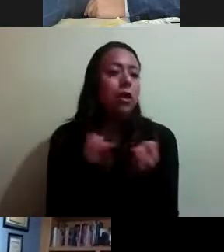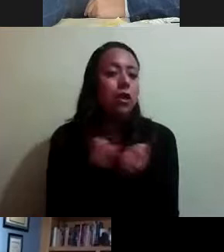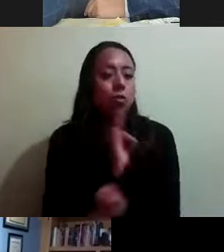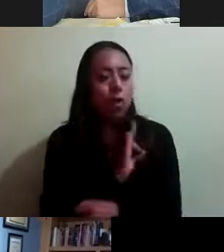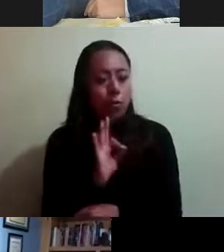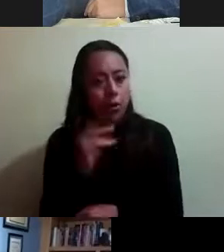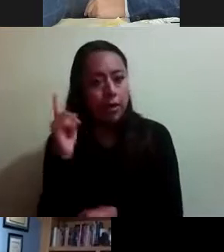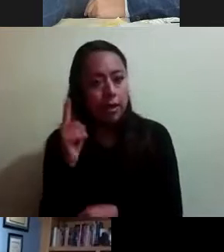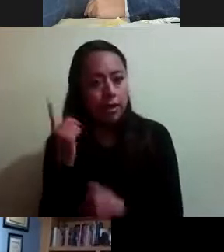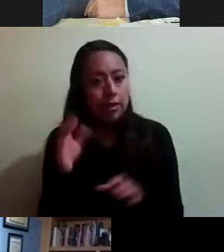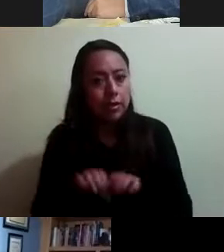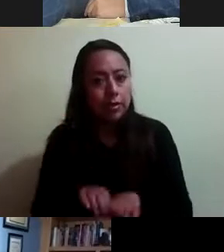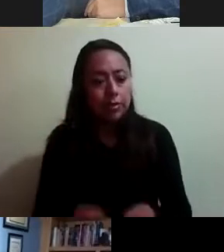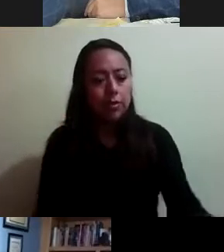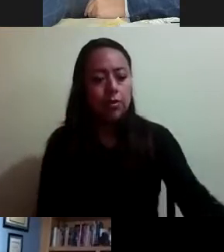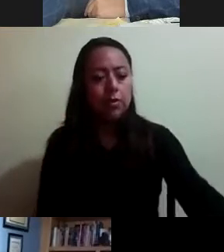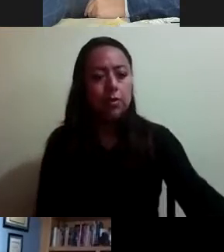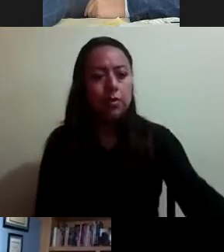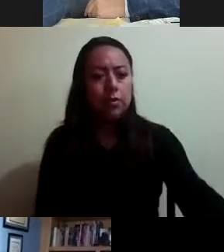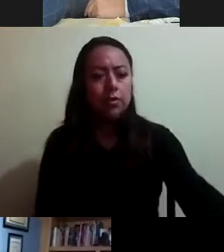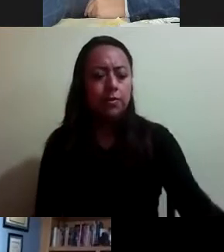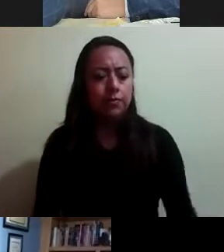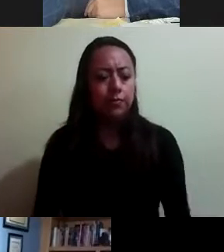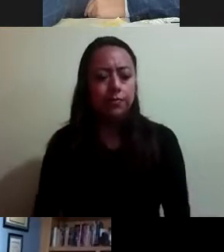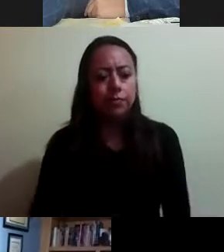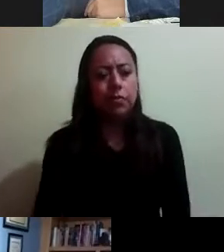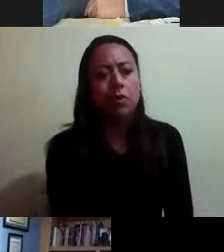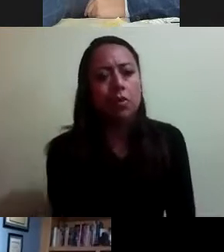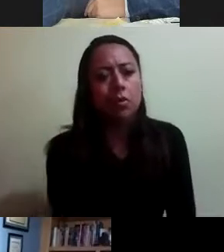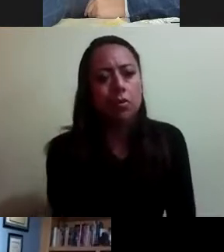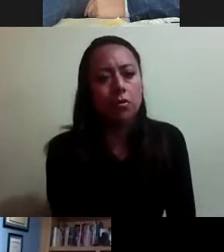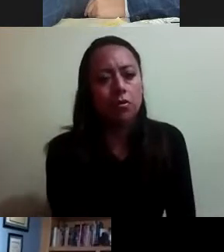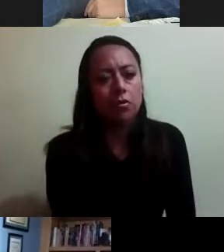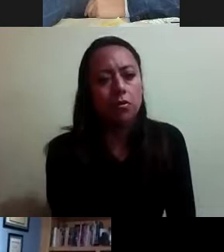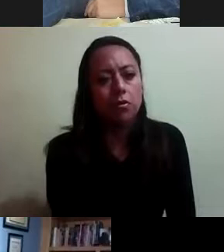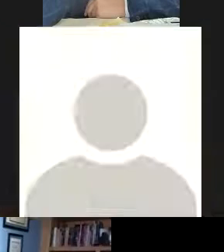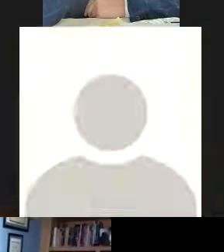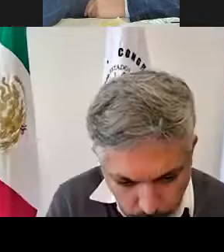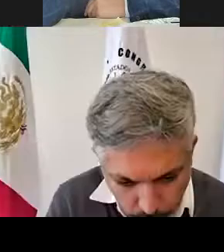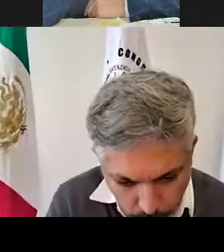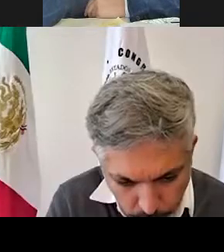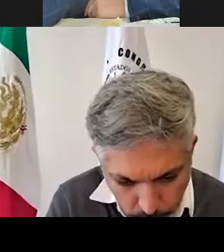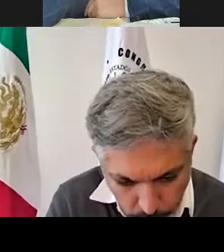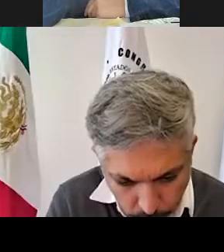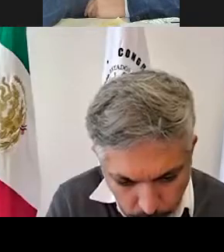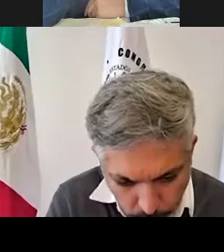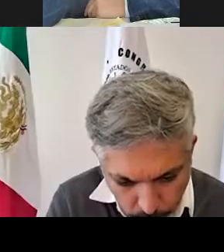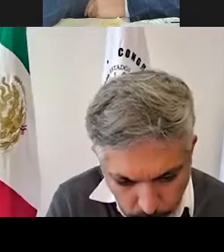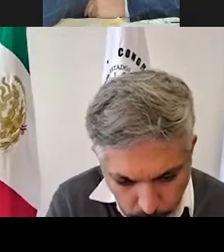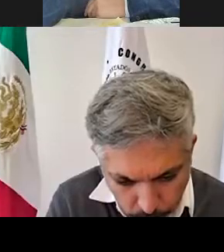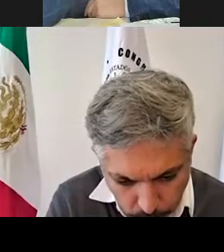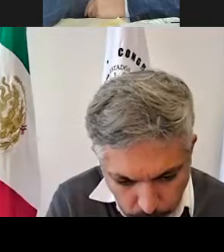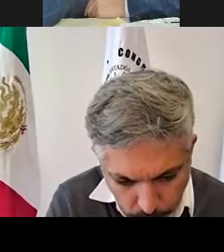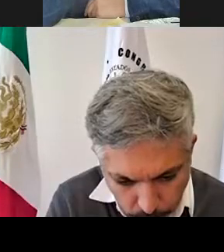dicen, ¿no? Podamos cubrir con todo el gasto que se requiere,